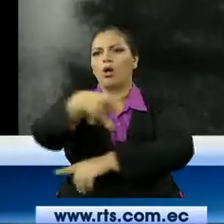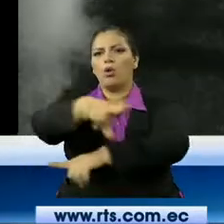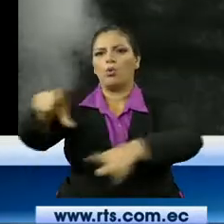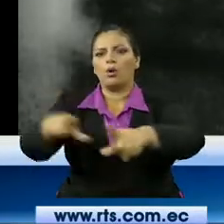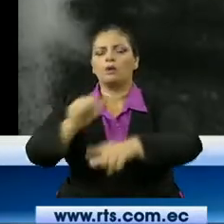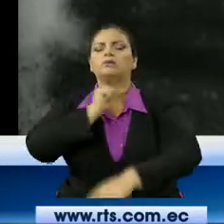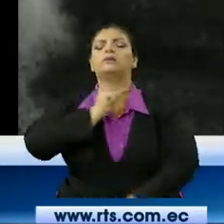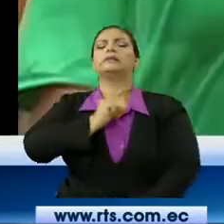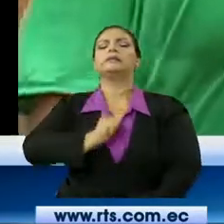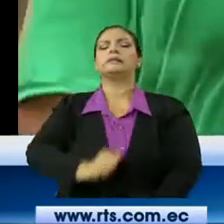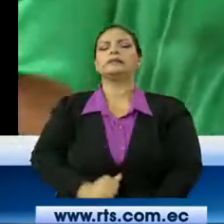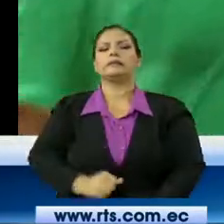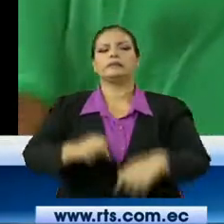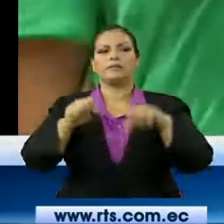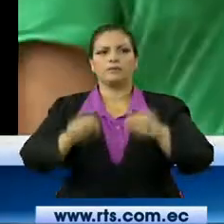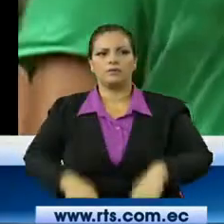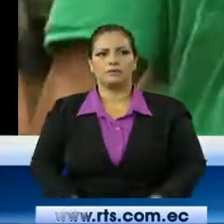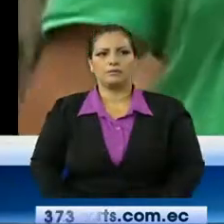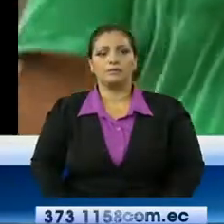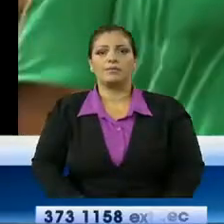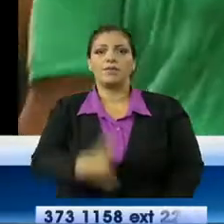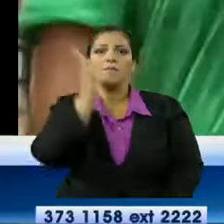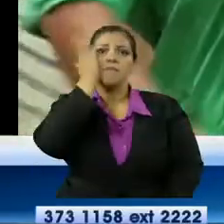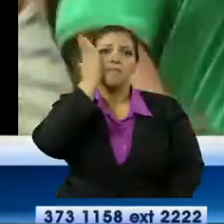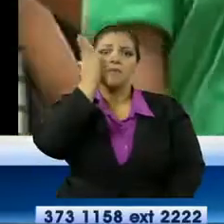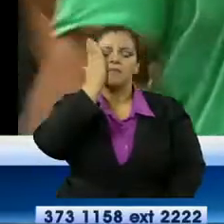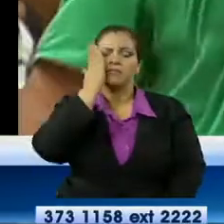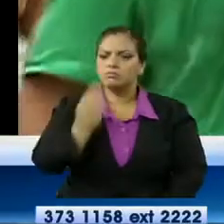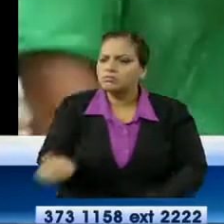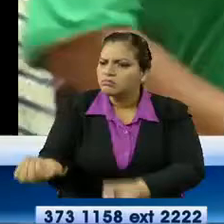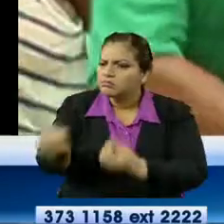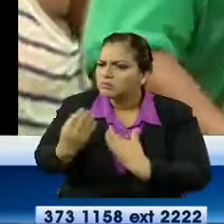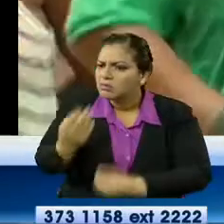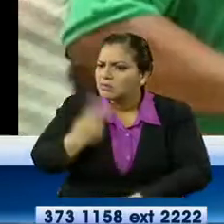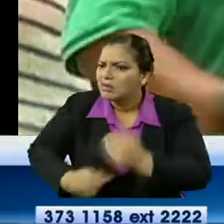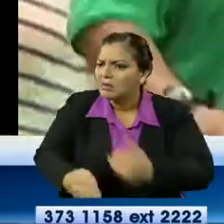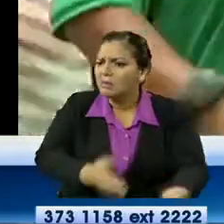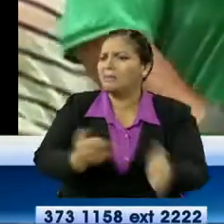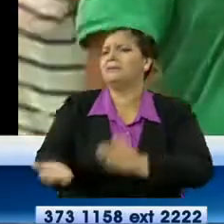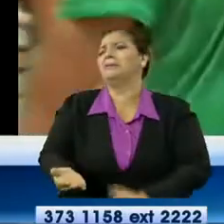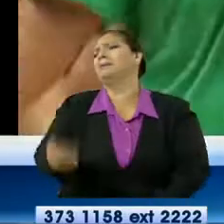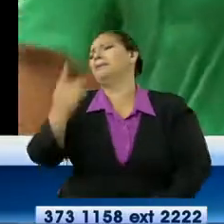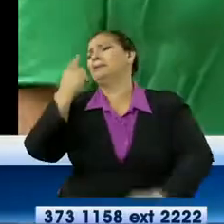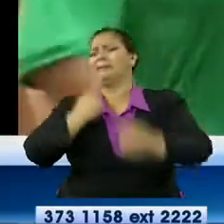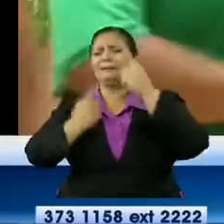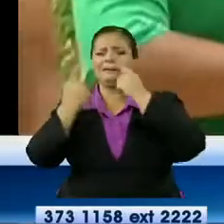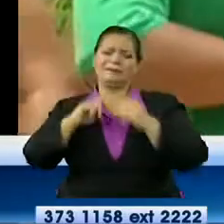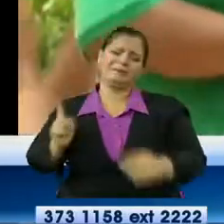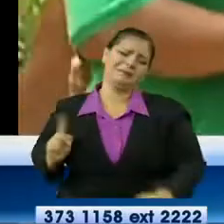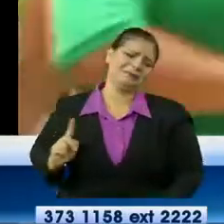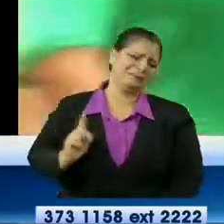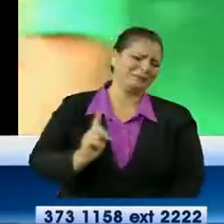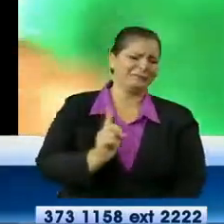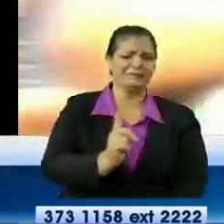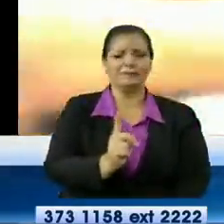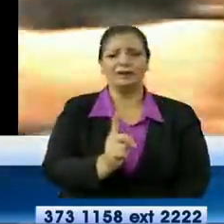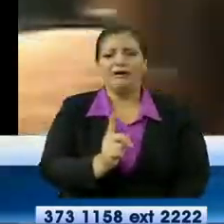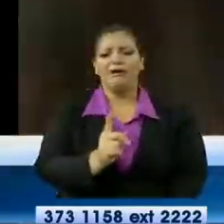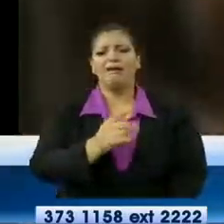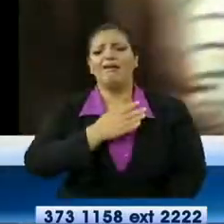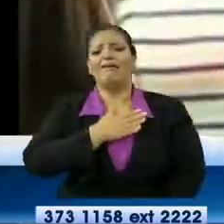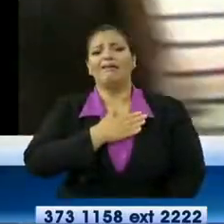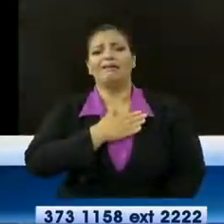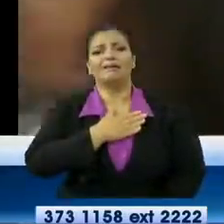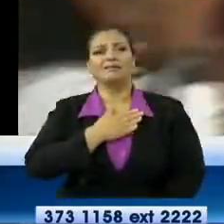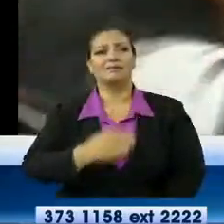forense. La progenitora, al enterarse de la trágica noticia, llegó al lugar con el deseo de ver por última vez a su hijo. Solo